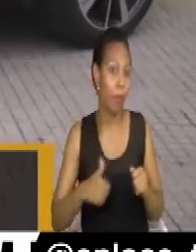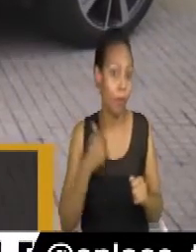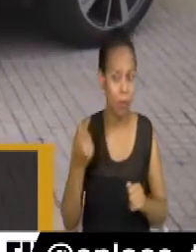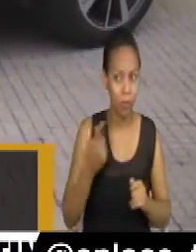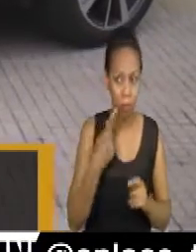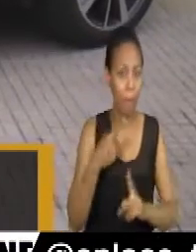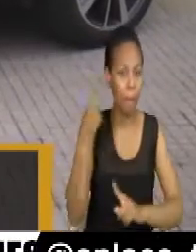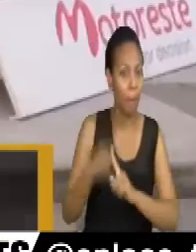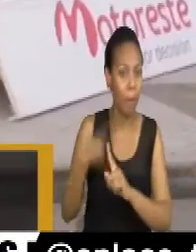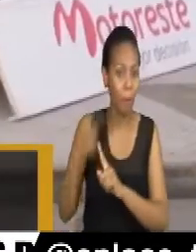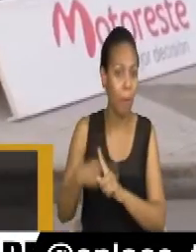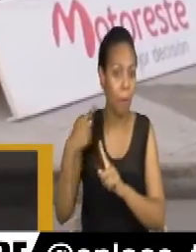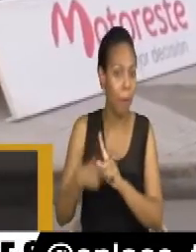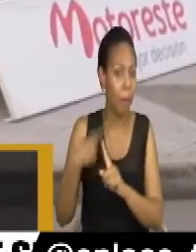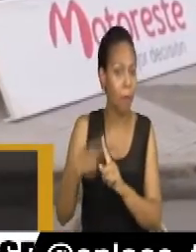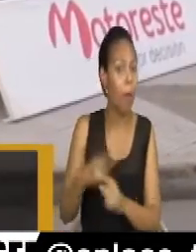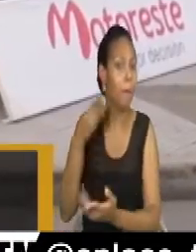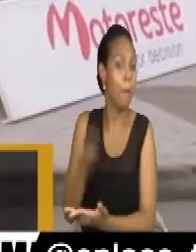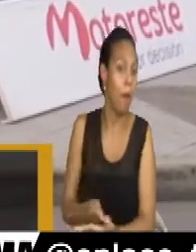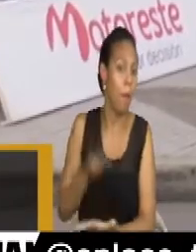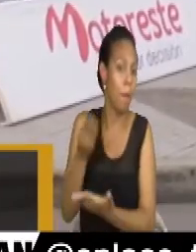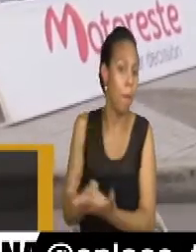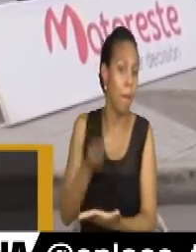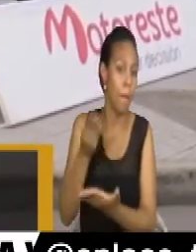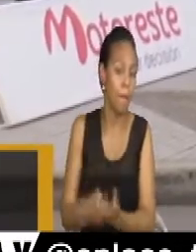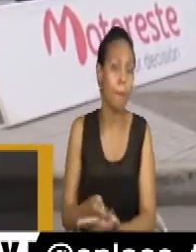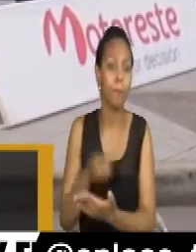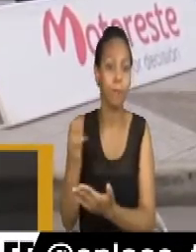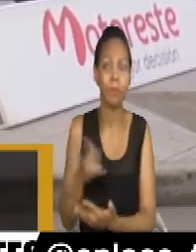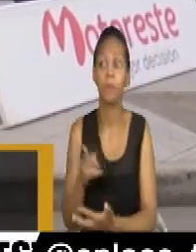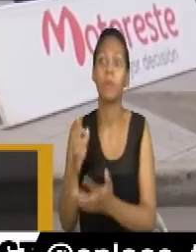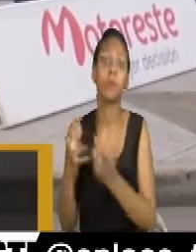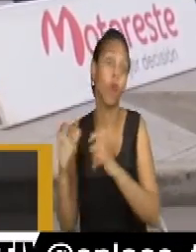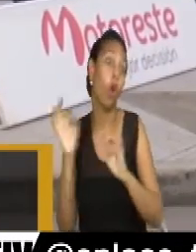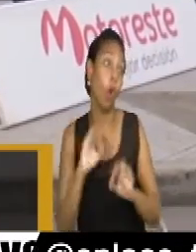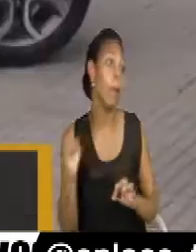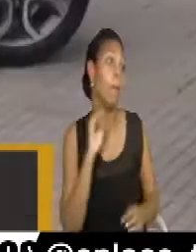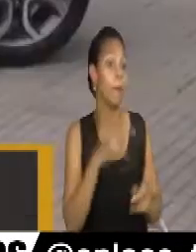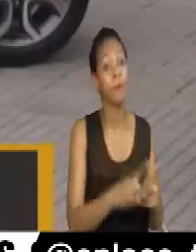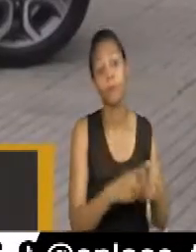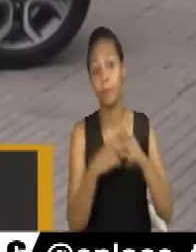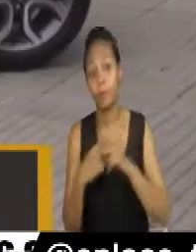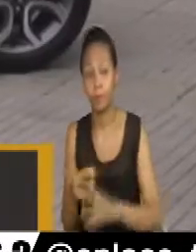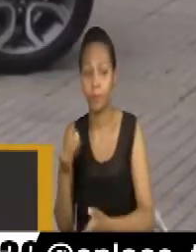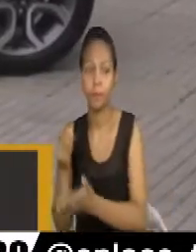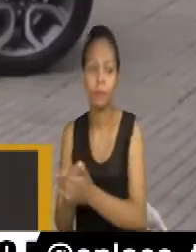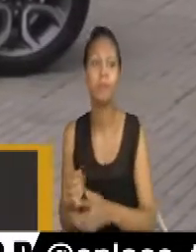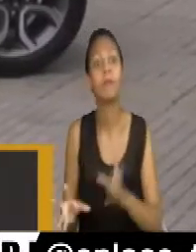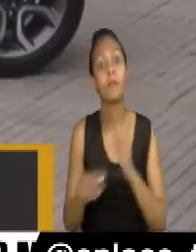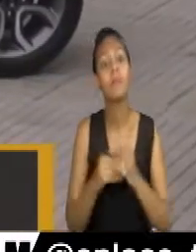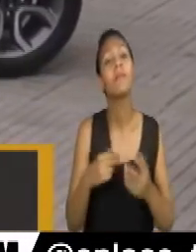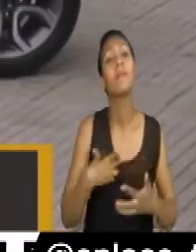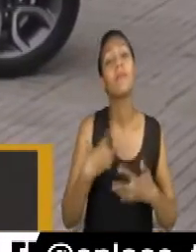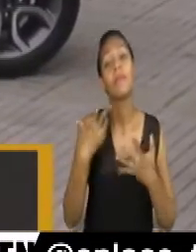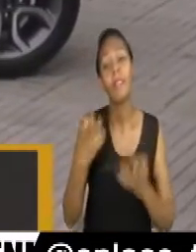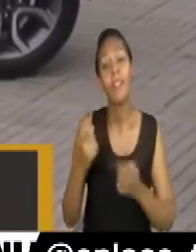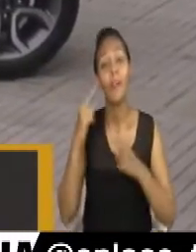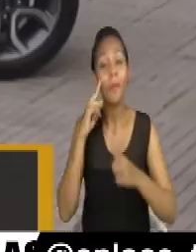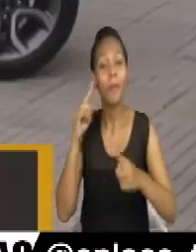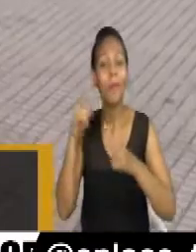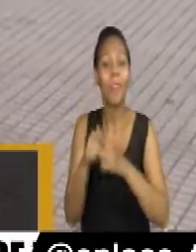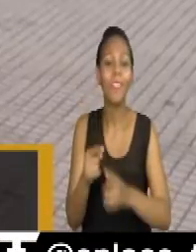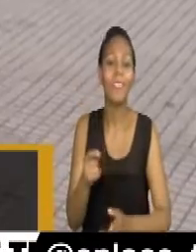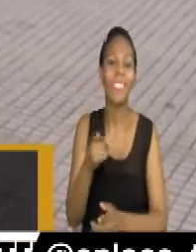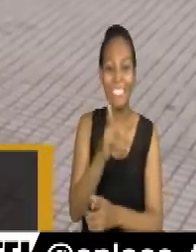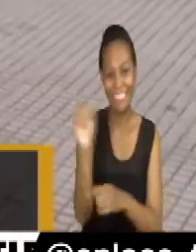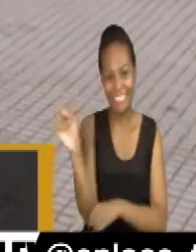opciones de créditos con los concesionarios o con los diferentes bancos. Y para que cumplan el sueño de comprar el carrito que siempre han querido. Así es,